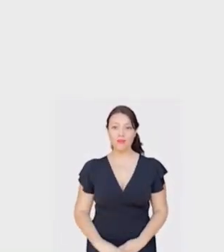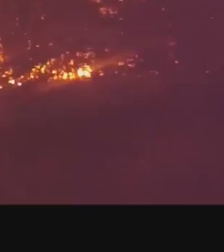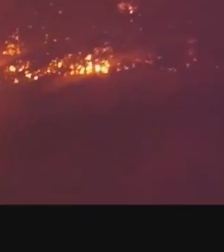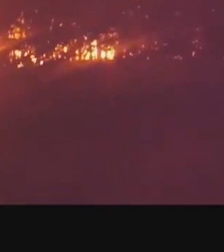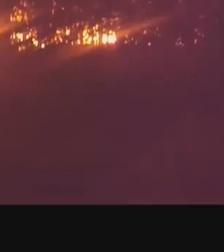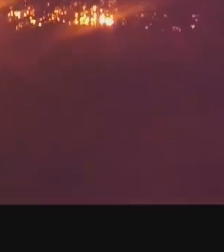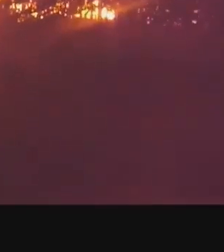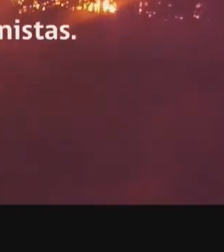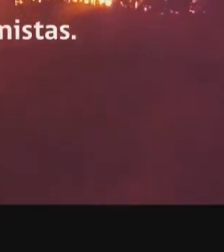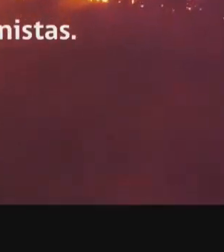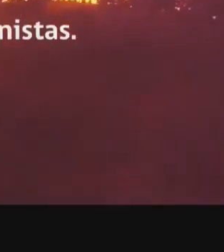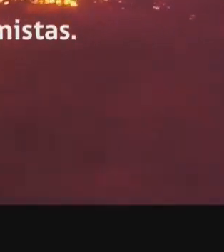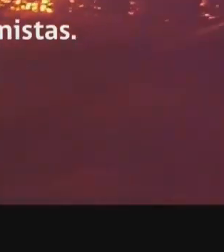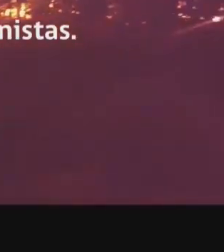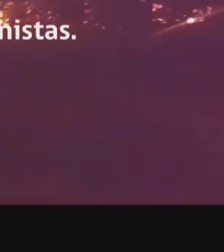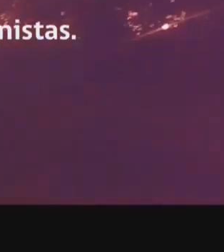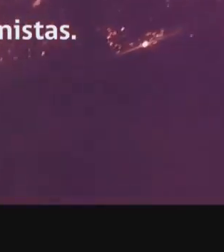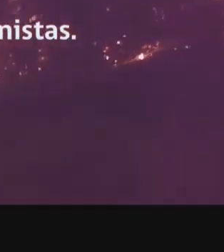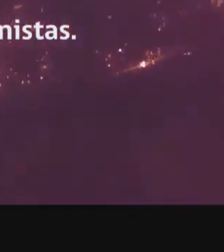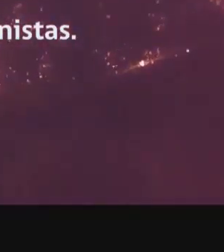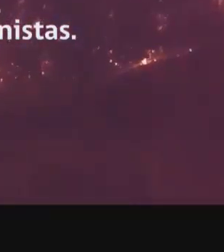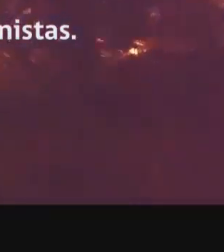Chile.